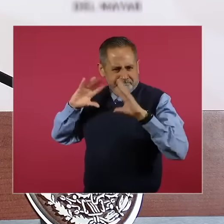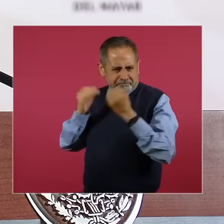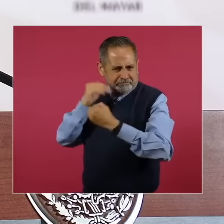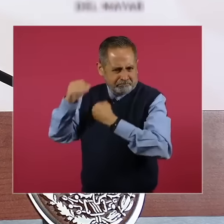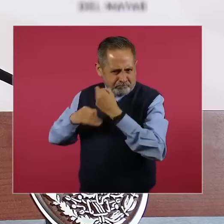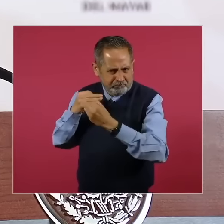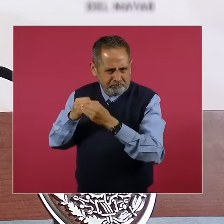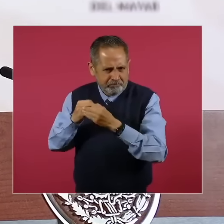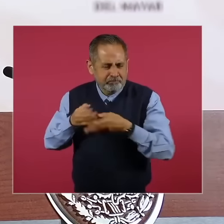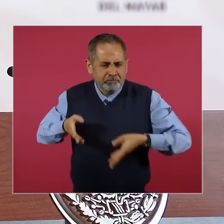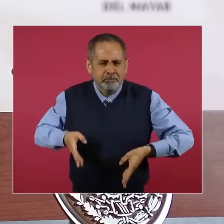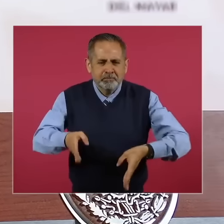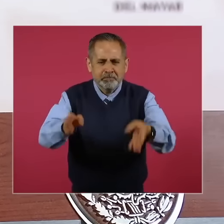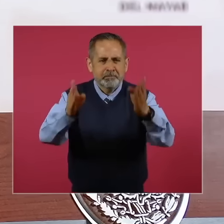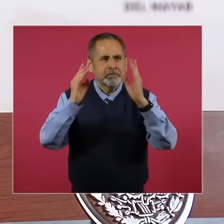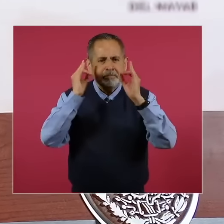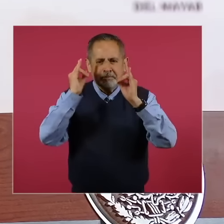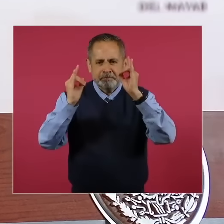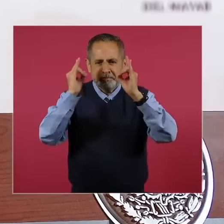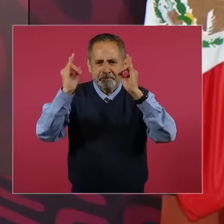el corredor